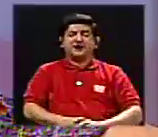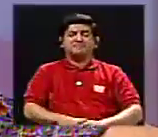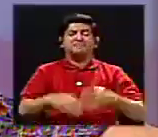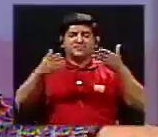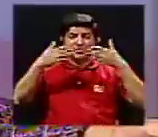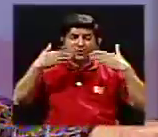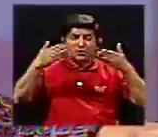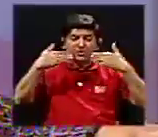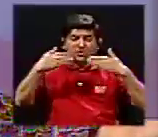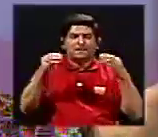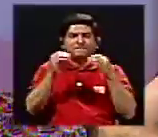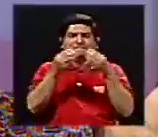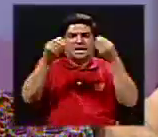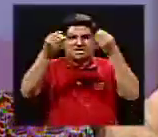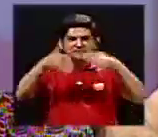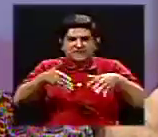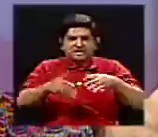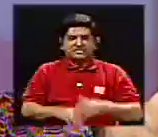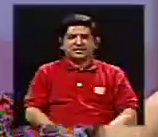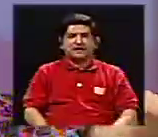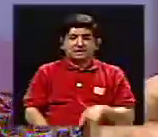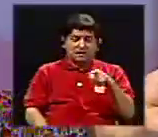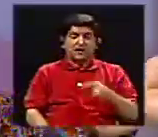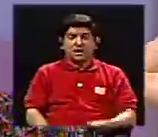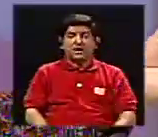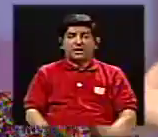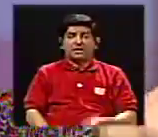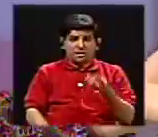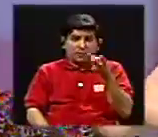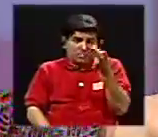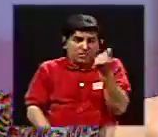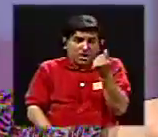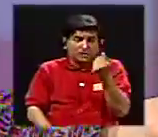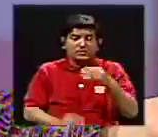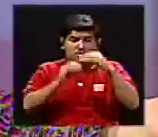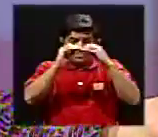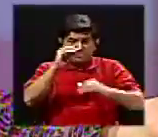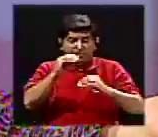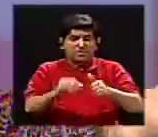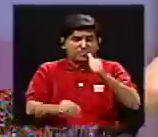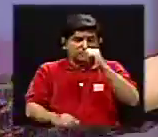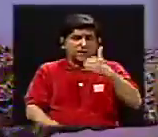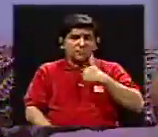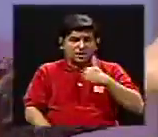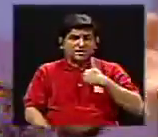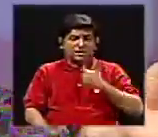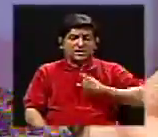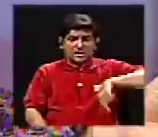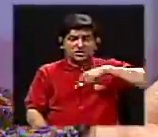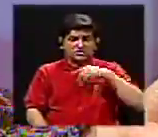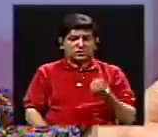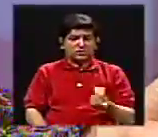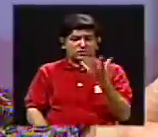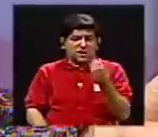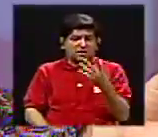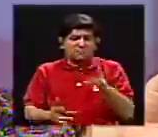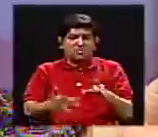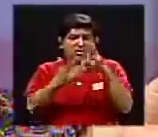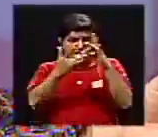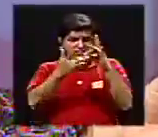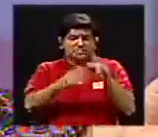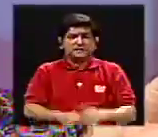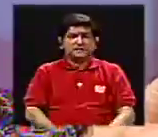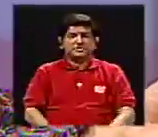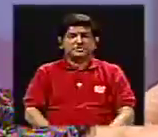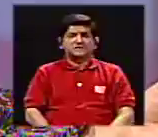vez lo perdemos más. Lo perdemos en cantidad, o sea, cada vez vemos menos cantidad que nos llega a las fuentes, principalmente, por ejemplo,